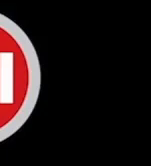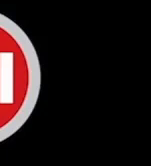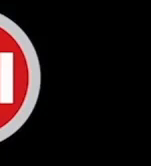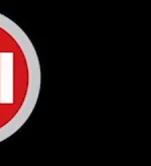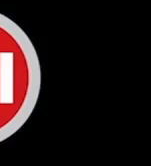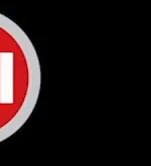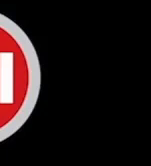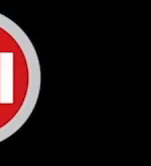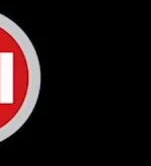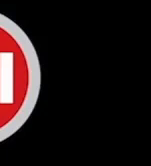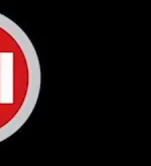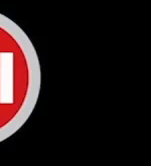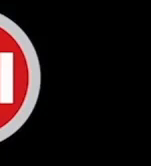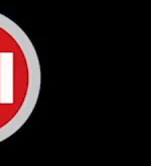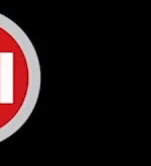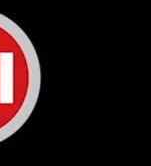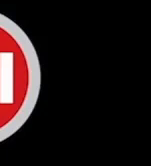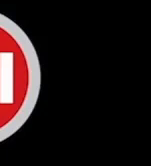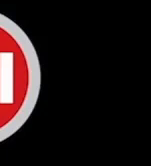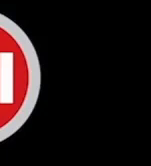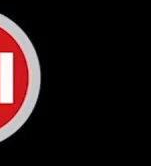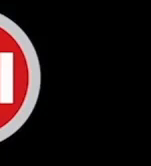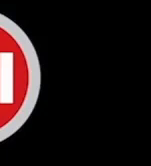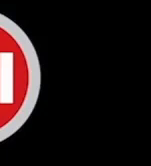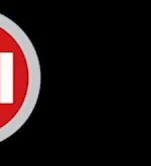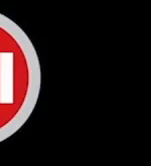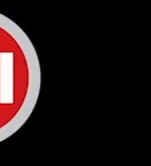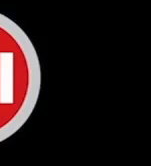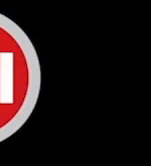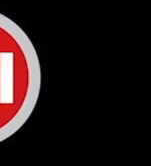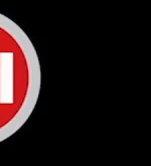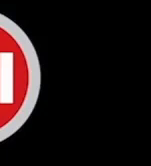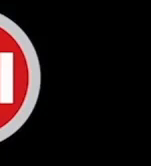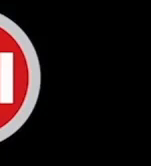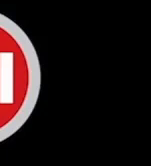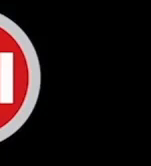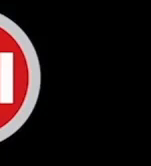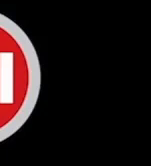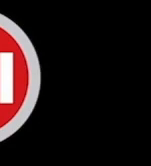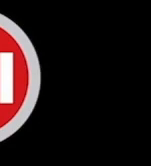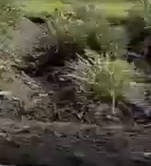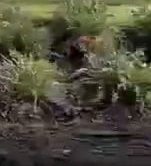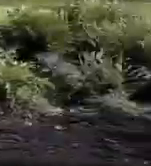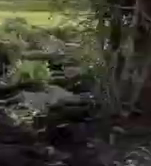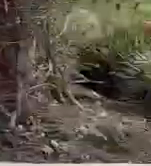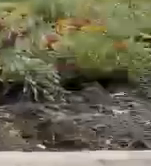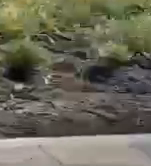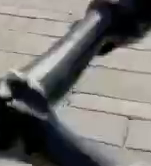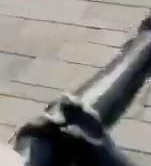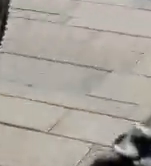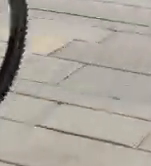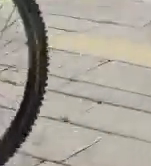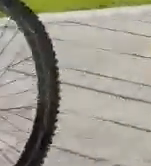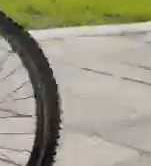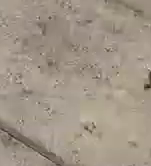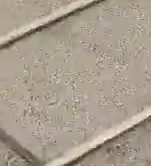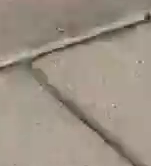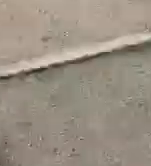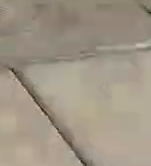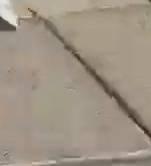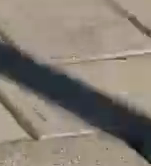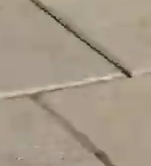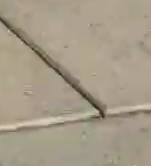Tu familia merece más. Xóchitl, precandidata única a presidenta. PRI. En la Ciudad de México gobernó una